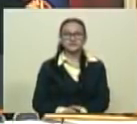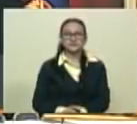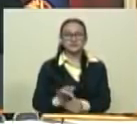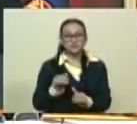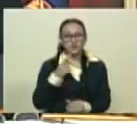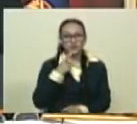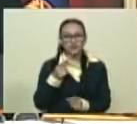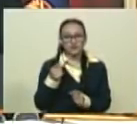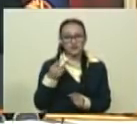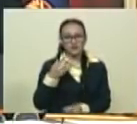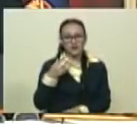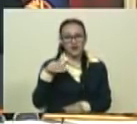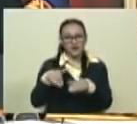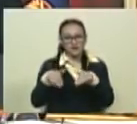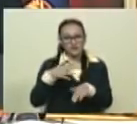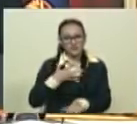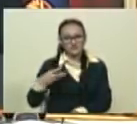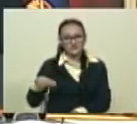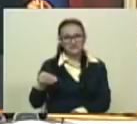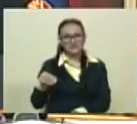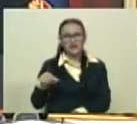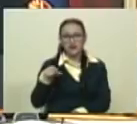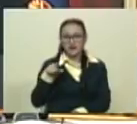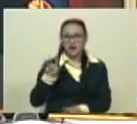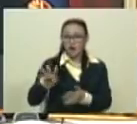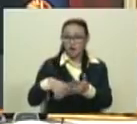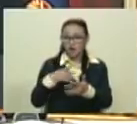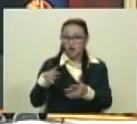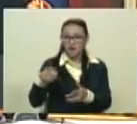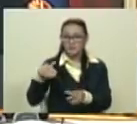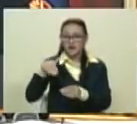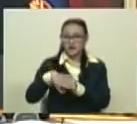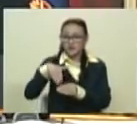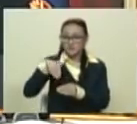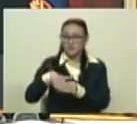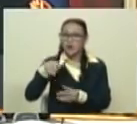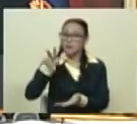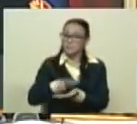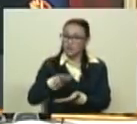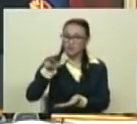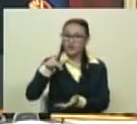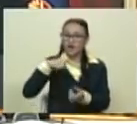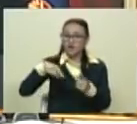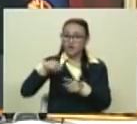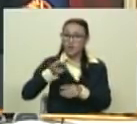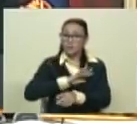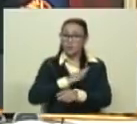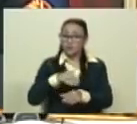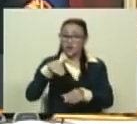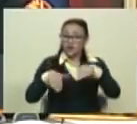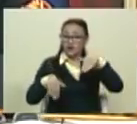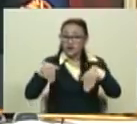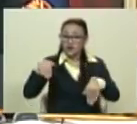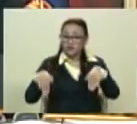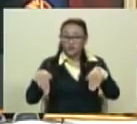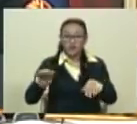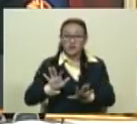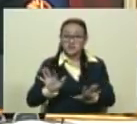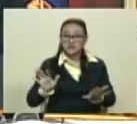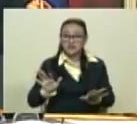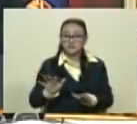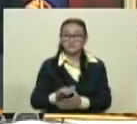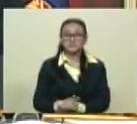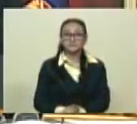las elecciones presidenciales forman parte del cronograma electoral aprobado por el Poder Electoral y